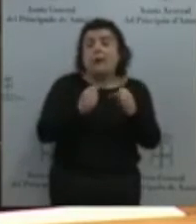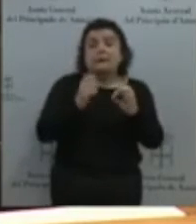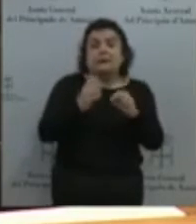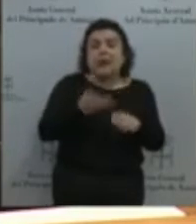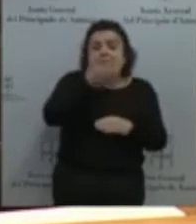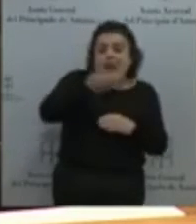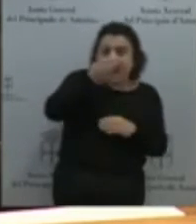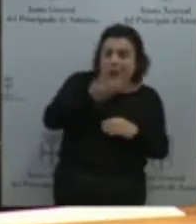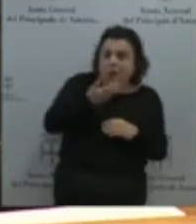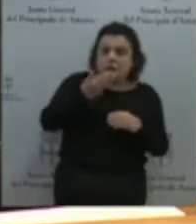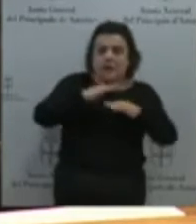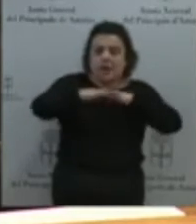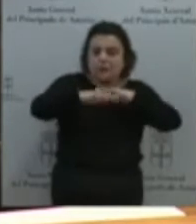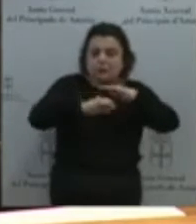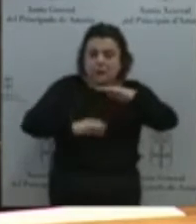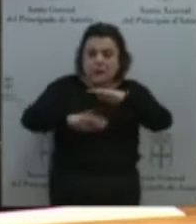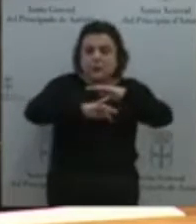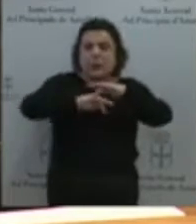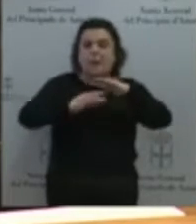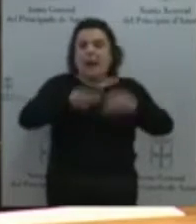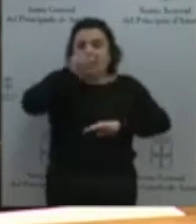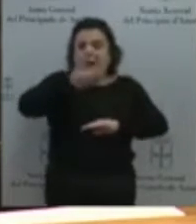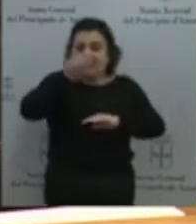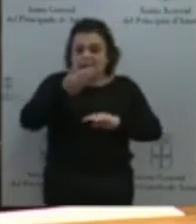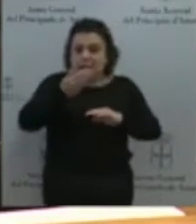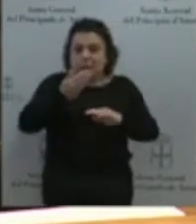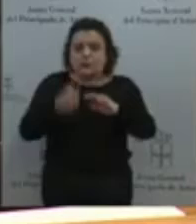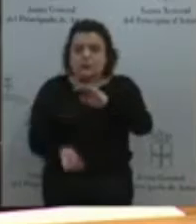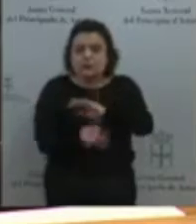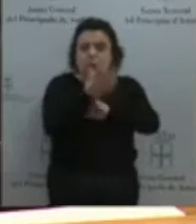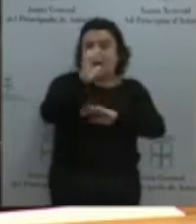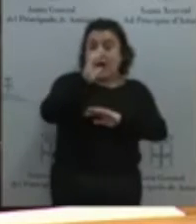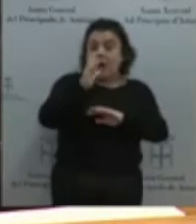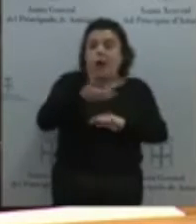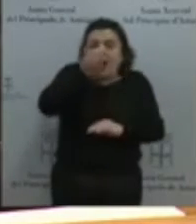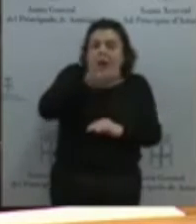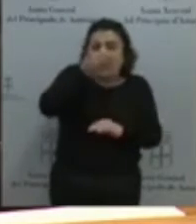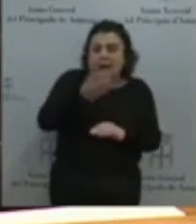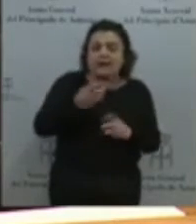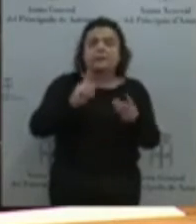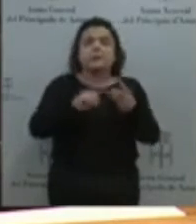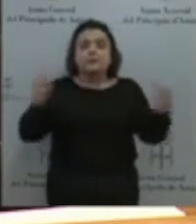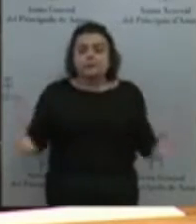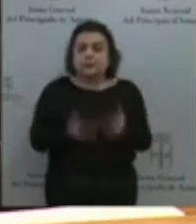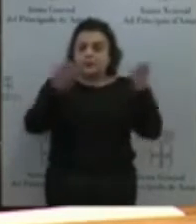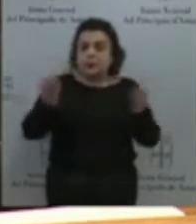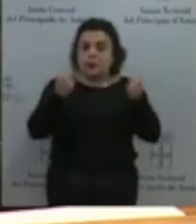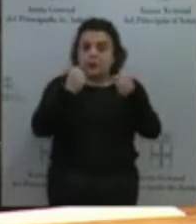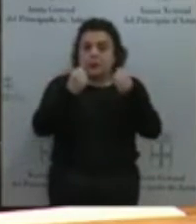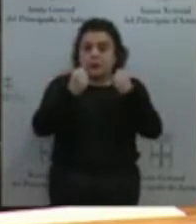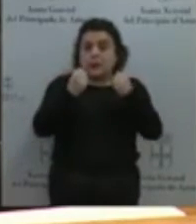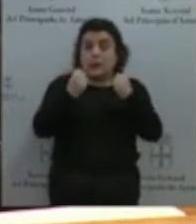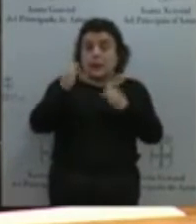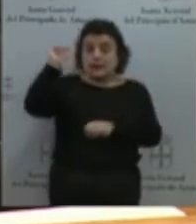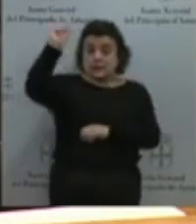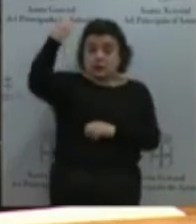calefacción y generación de agua caliente sanitario, impulso de la energía solar térmico como apoyo en los sistemas de calefacción y ACS, impulso